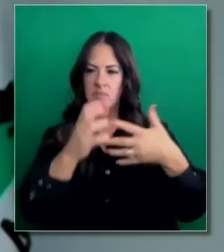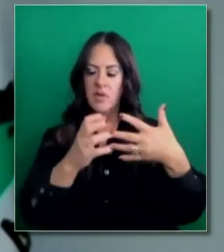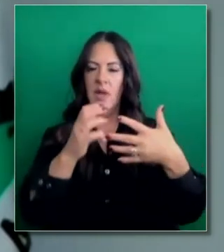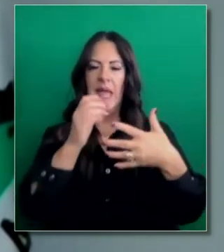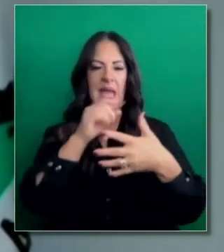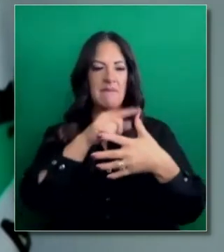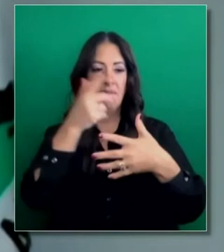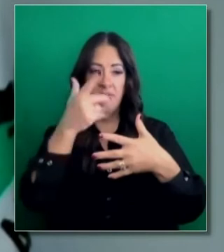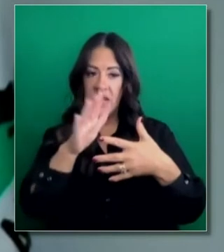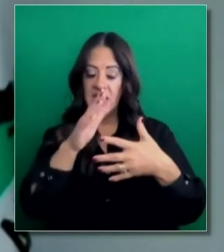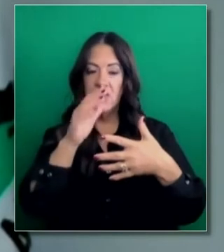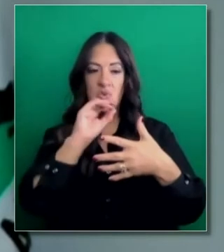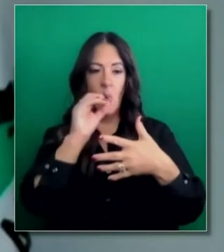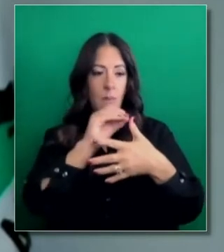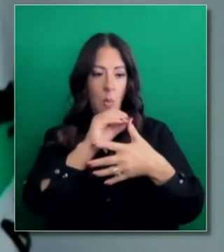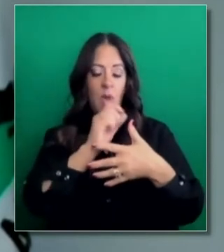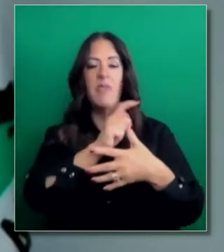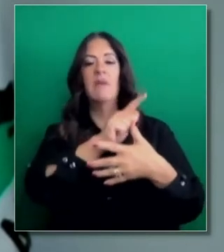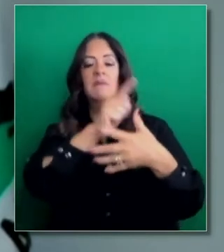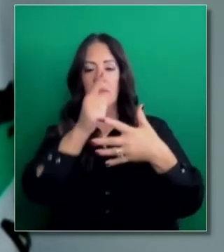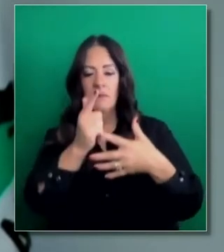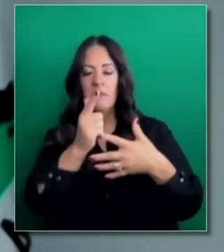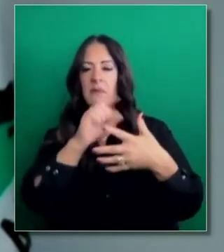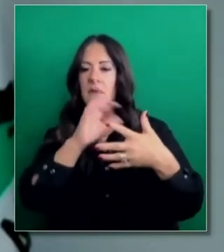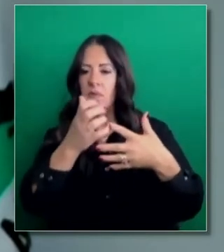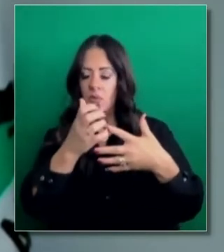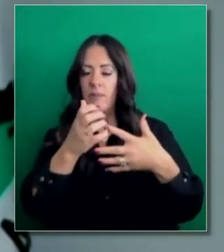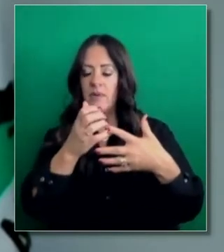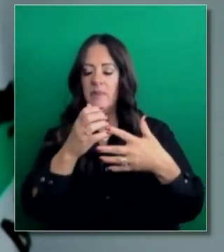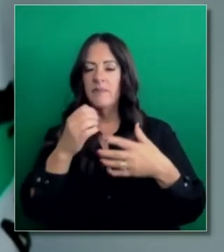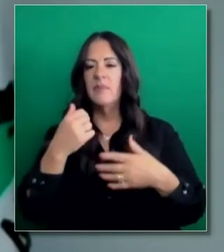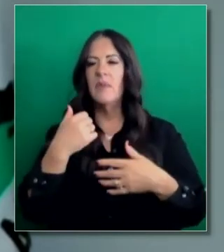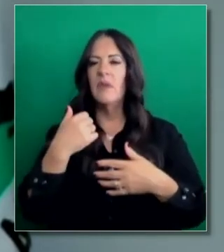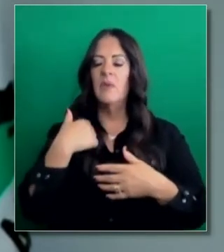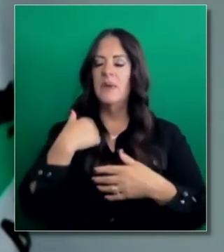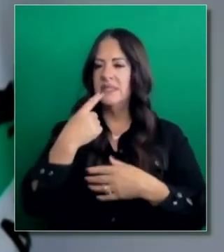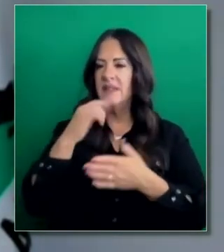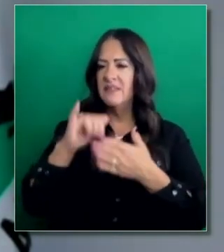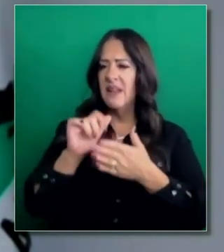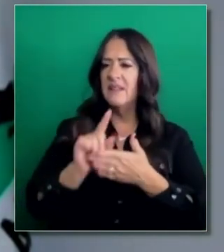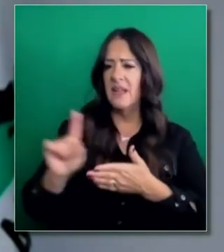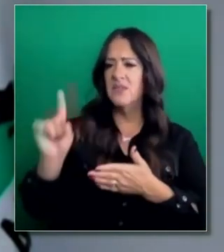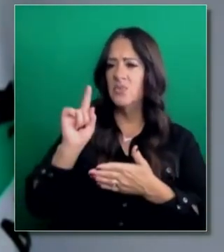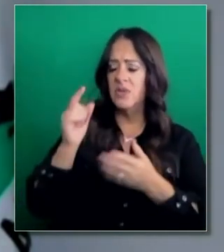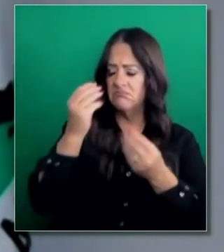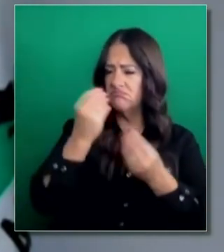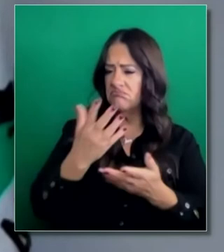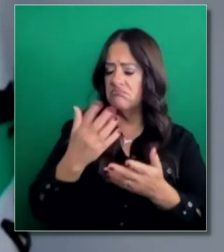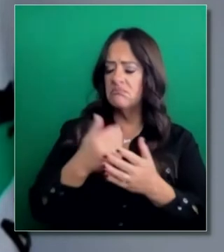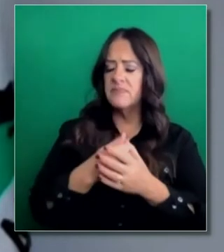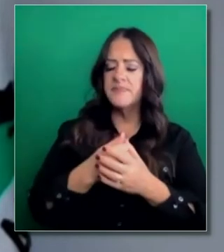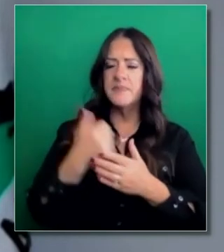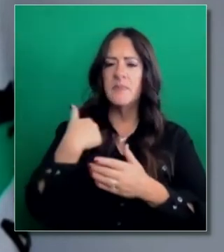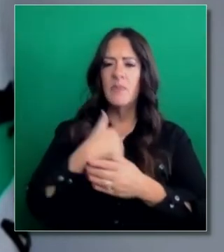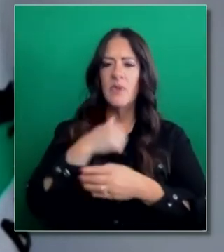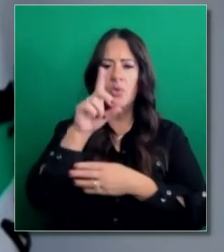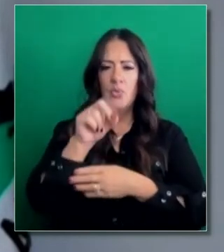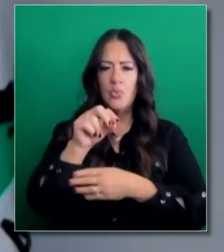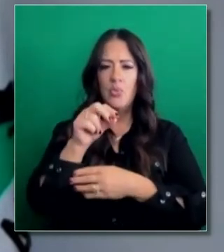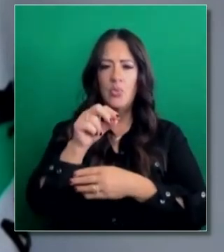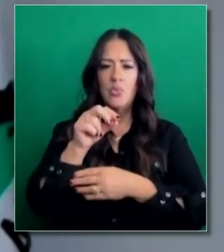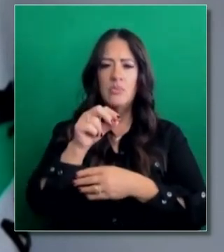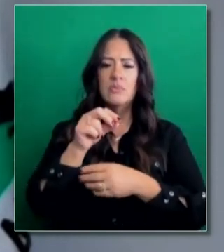tenemos es objetivo de un millón de dosis que fijamos la semana pasada para estar seguros